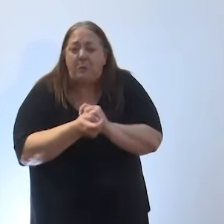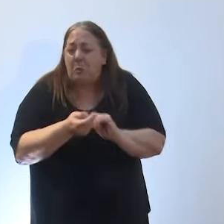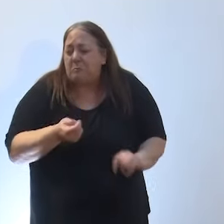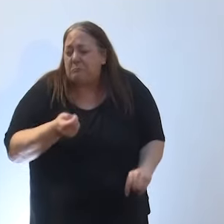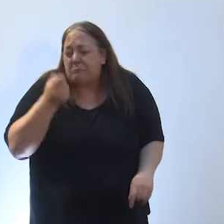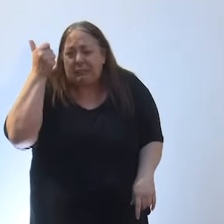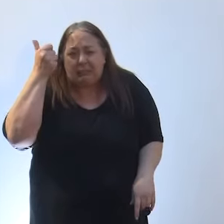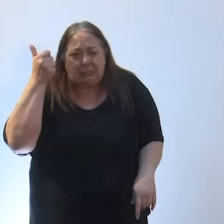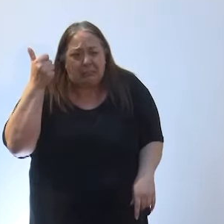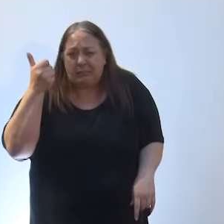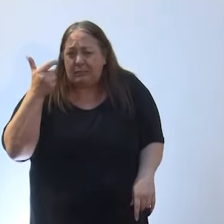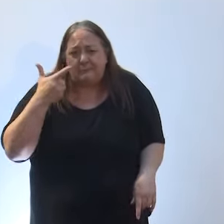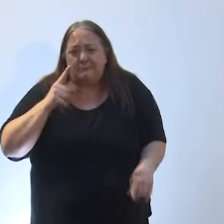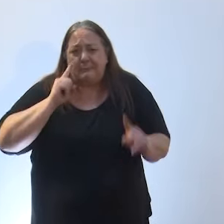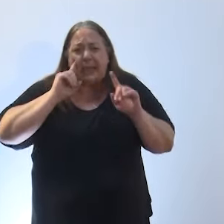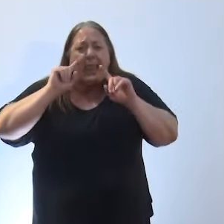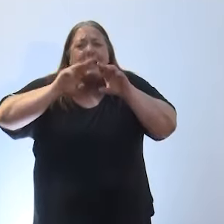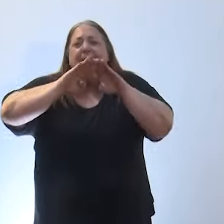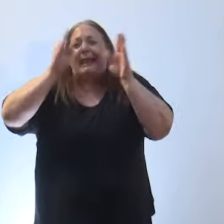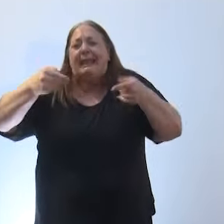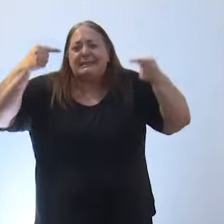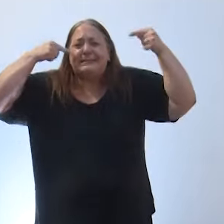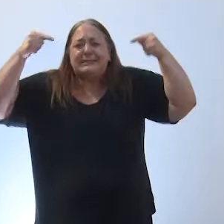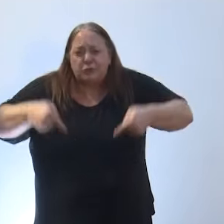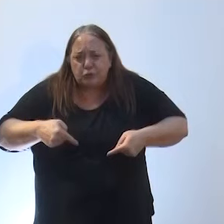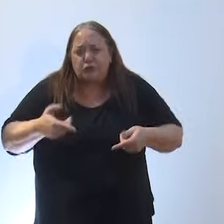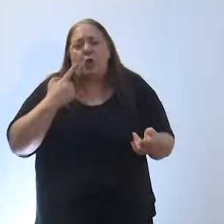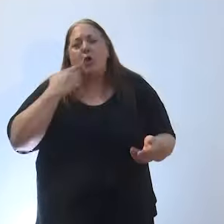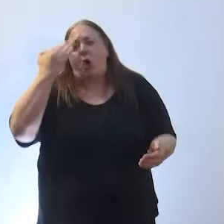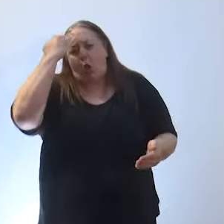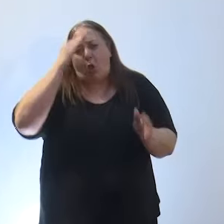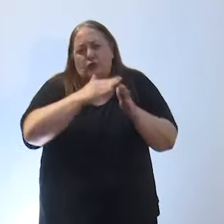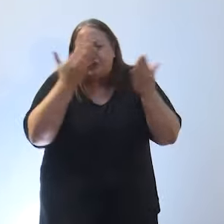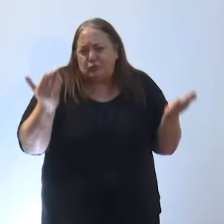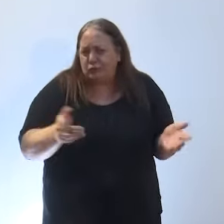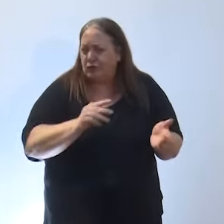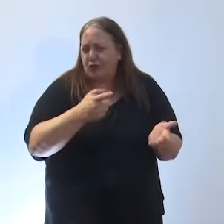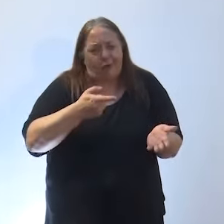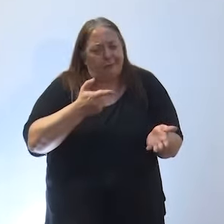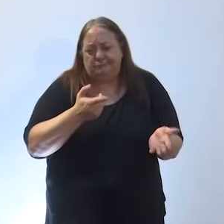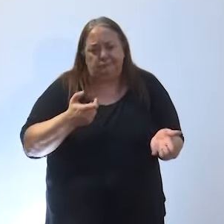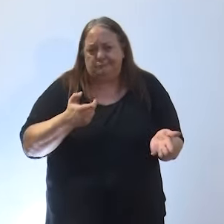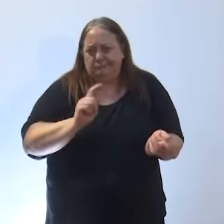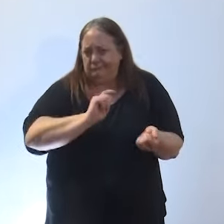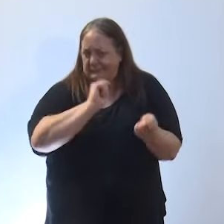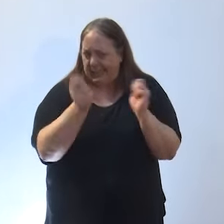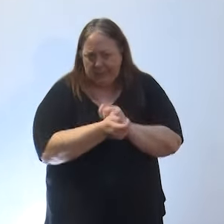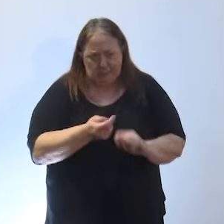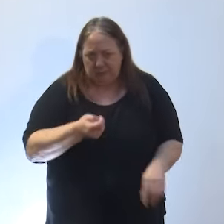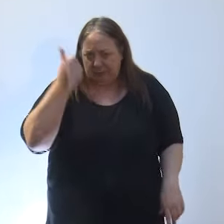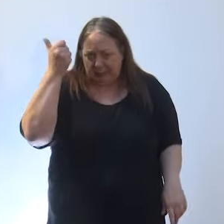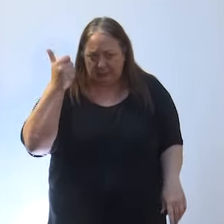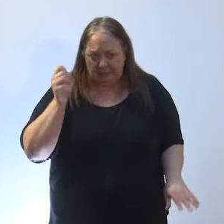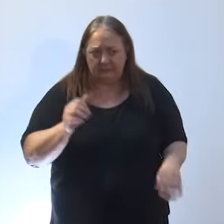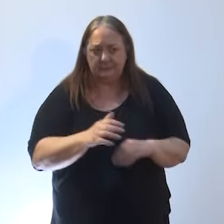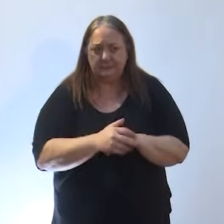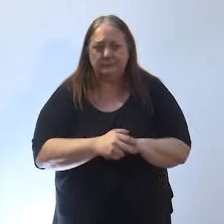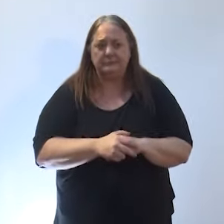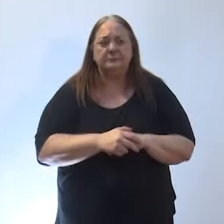allá de la Reforma constitucional del del del 94 eh en los